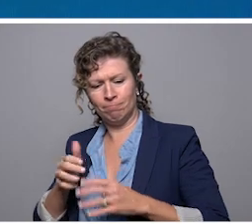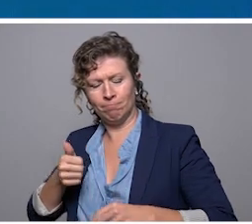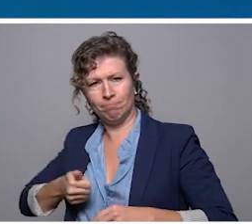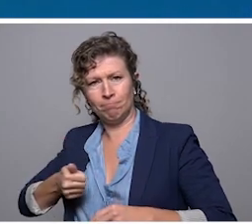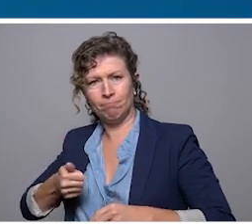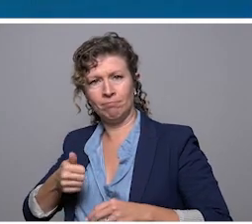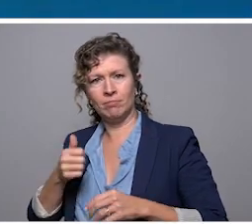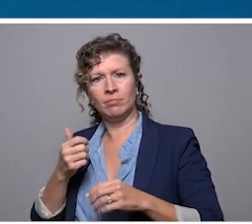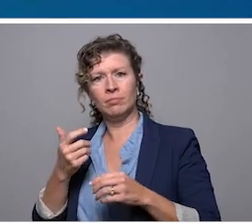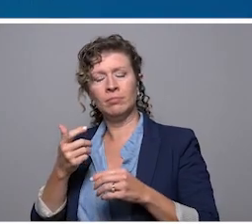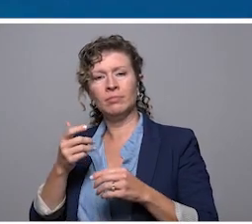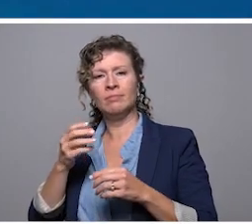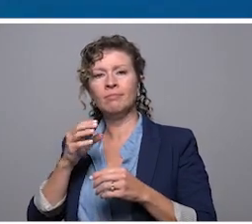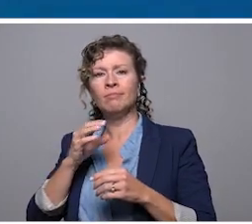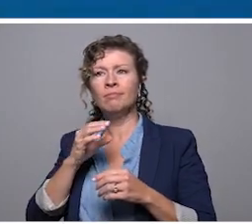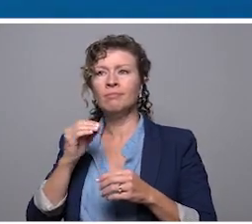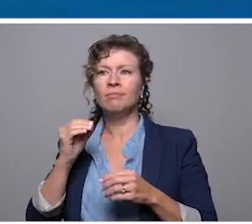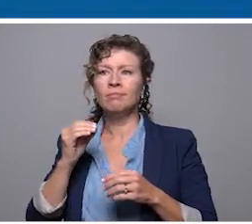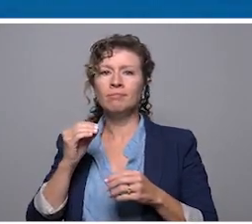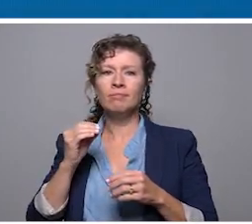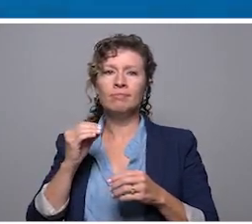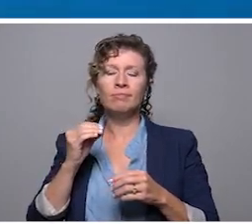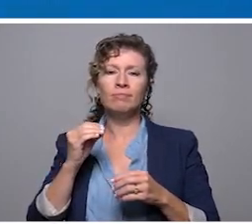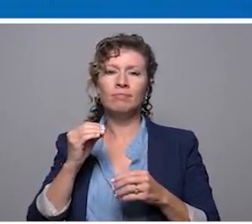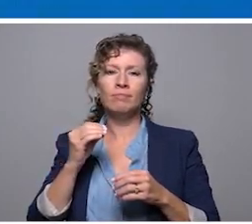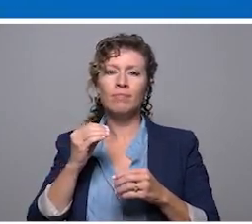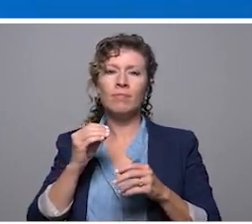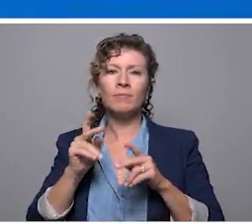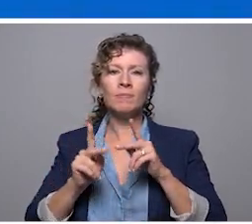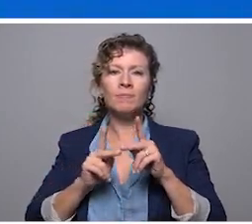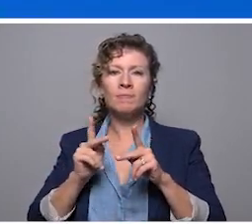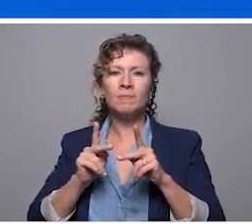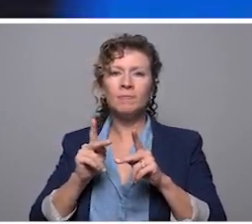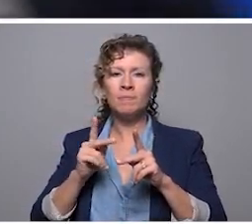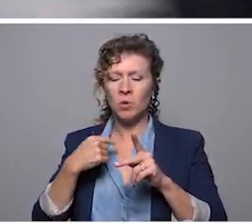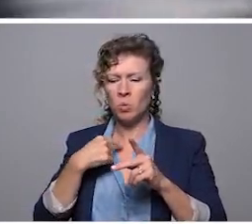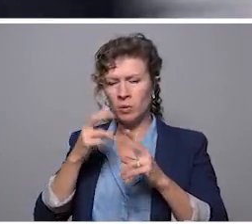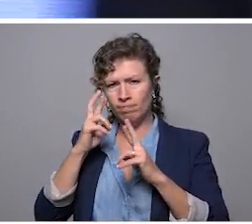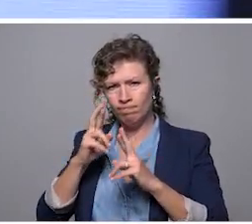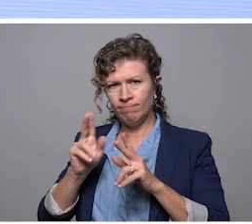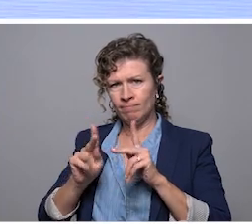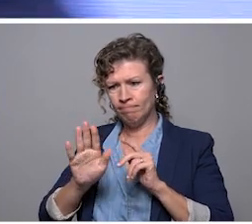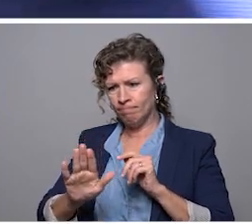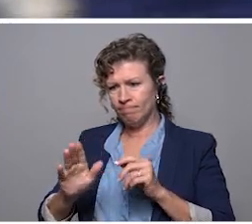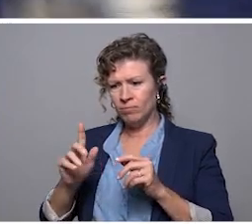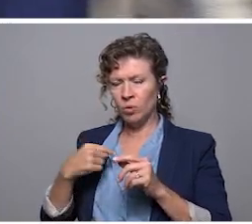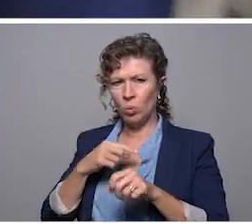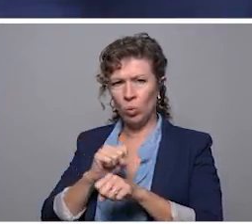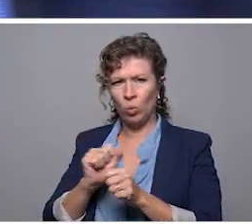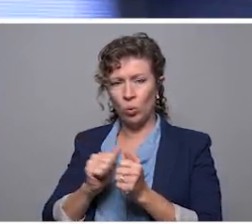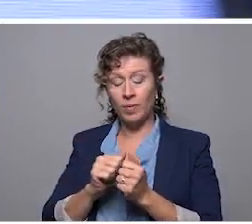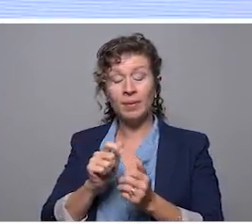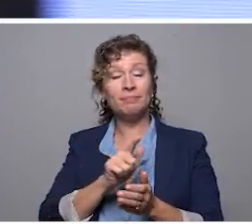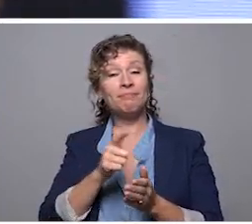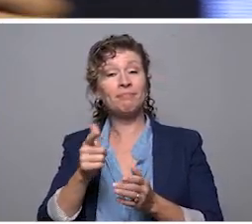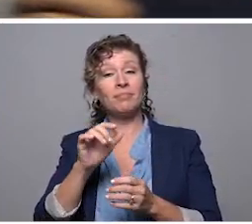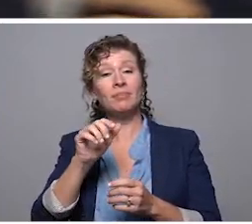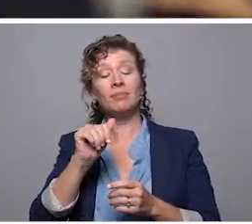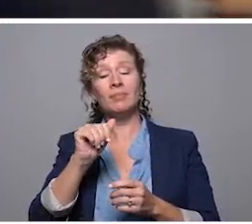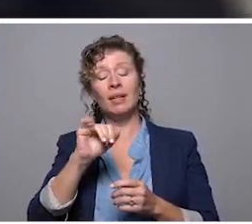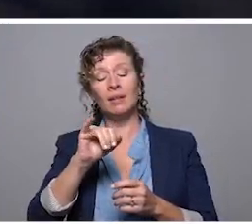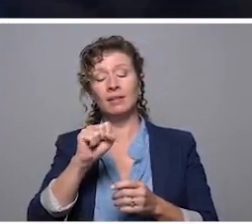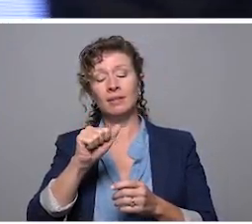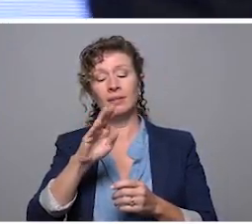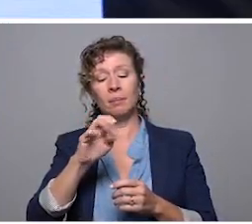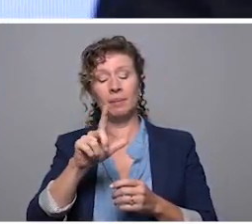estamos Muchas gracias Juan Carlos Isabel Cruz por favor Ah bueno Yo soy antropóloga y soy